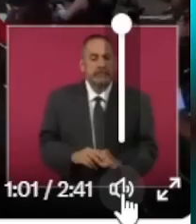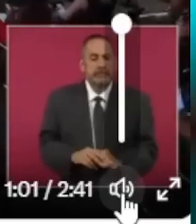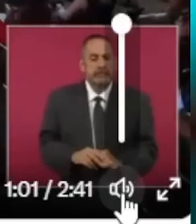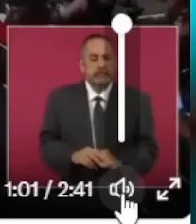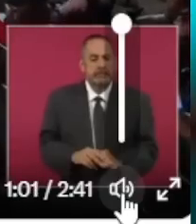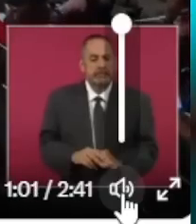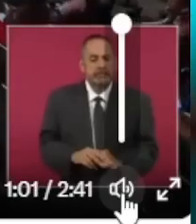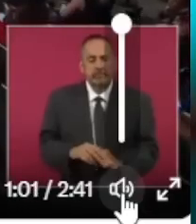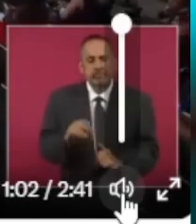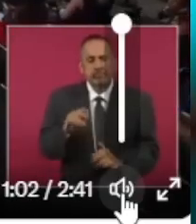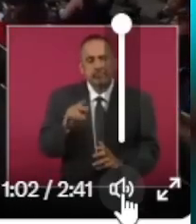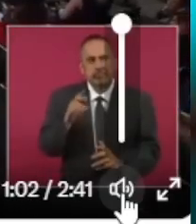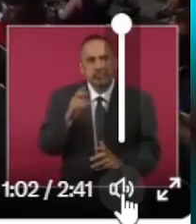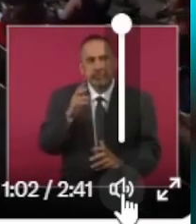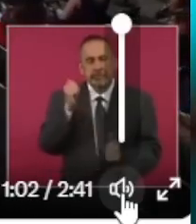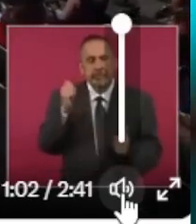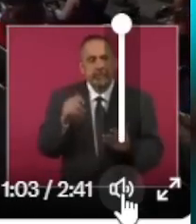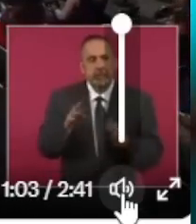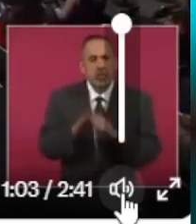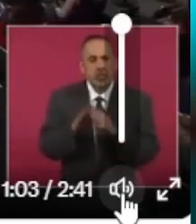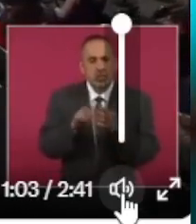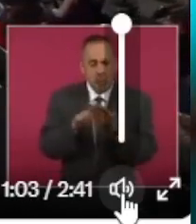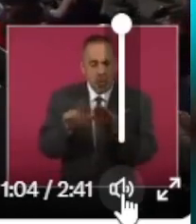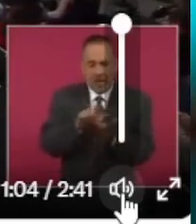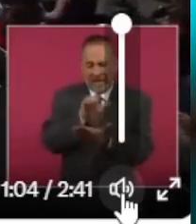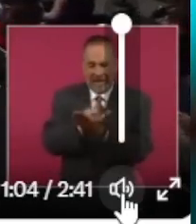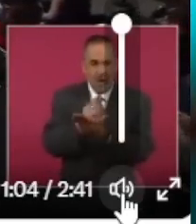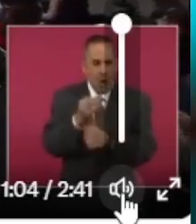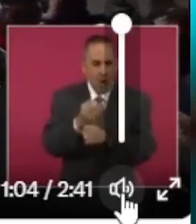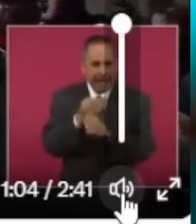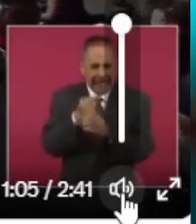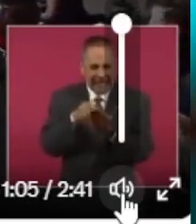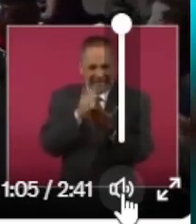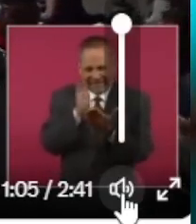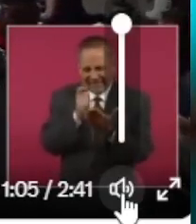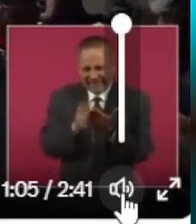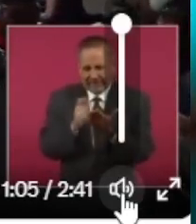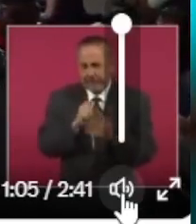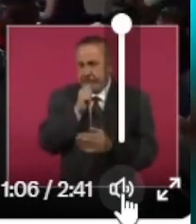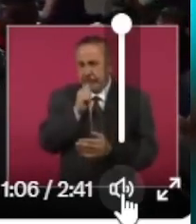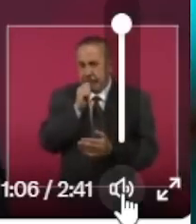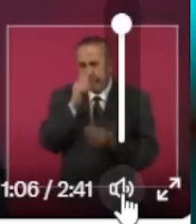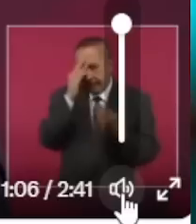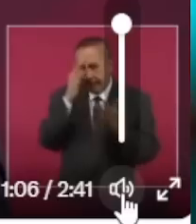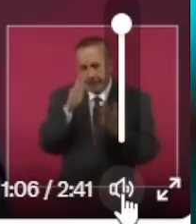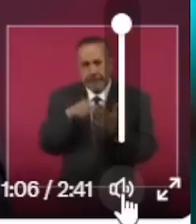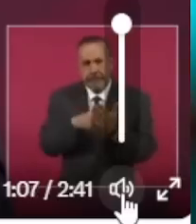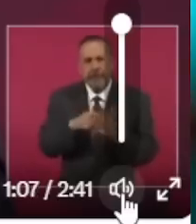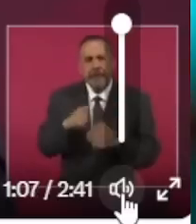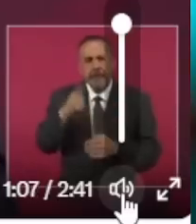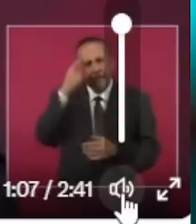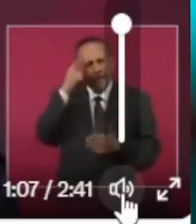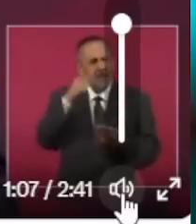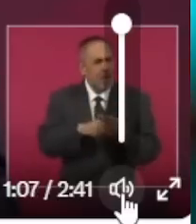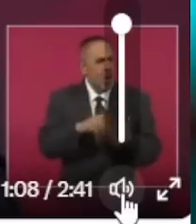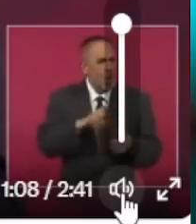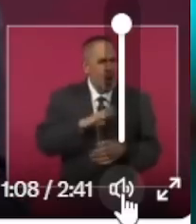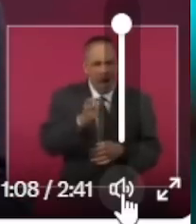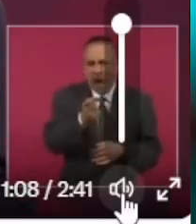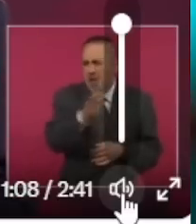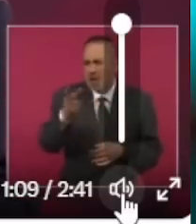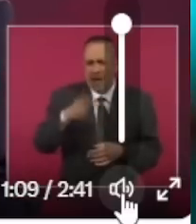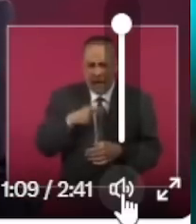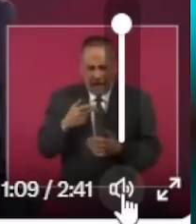los detalles de la legislación actual creo que hay una porción